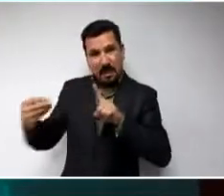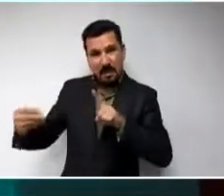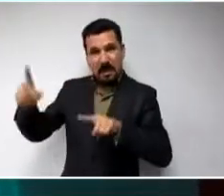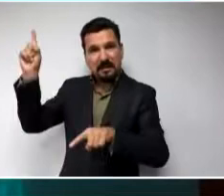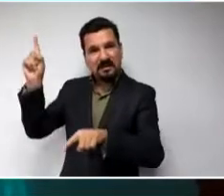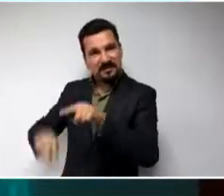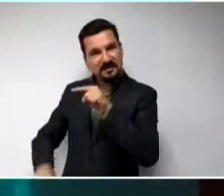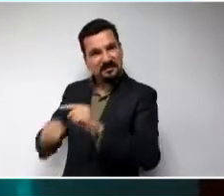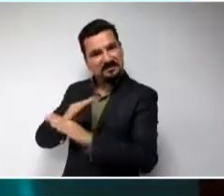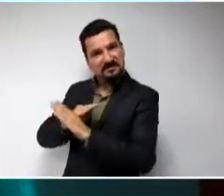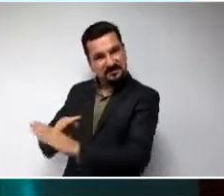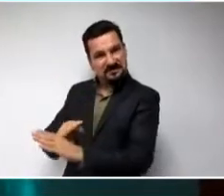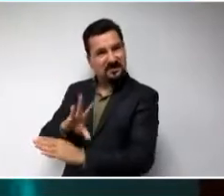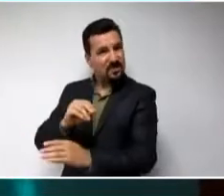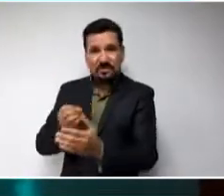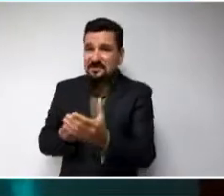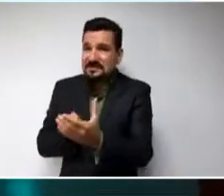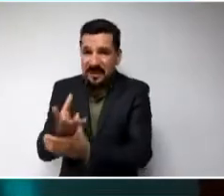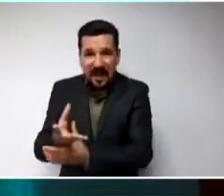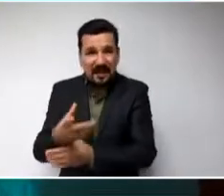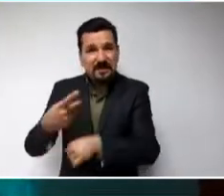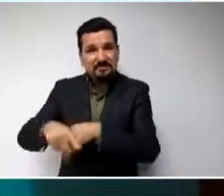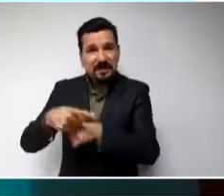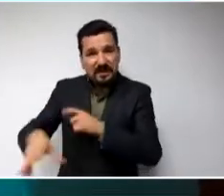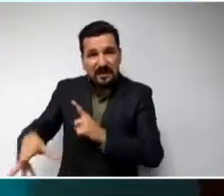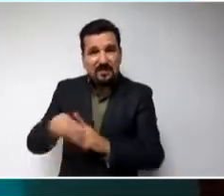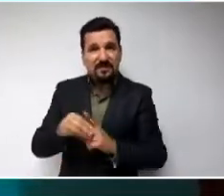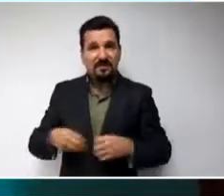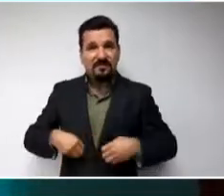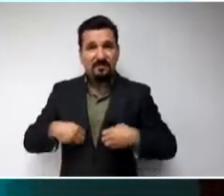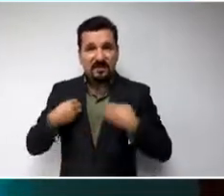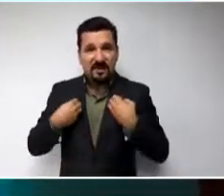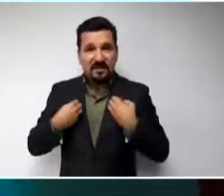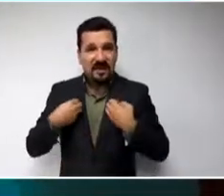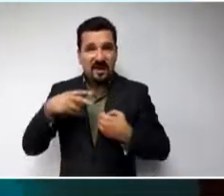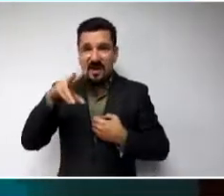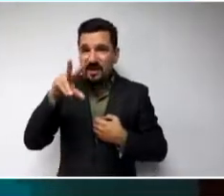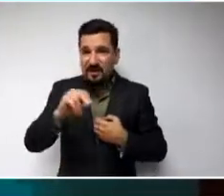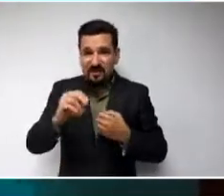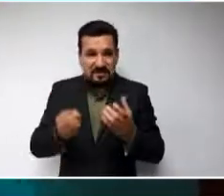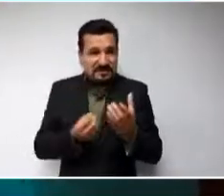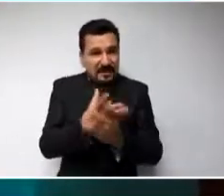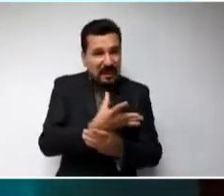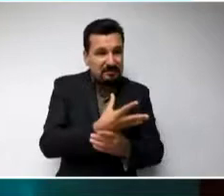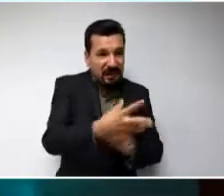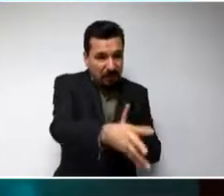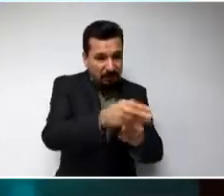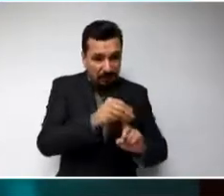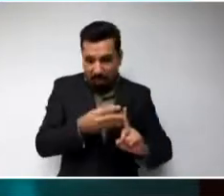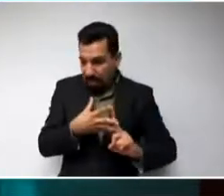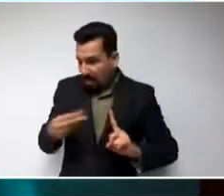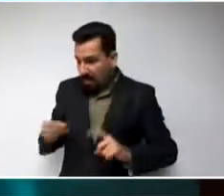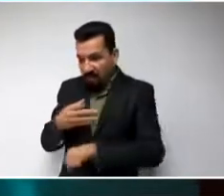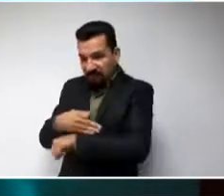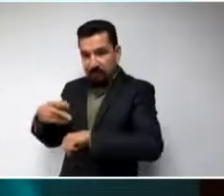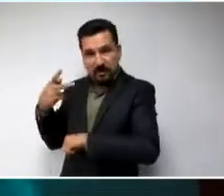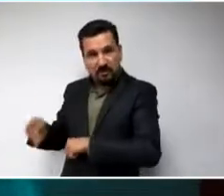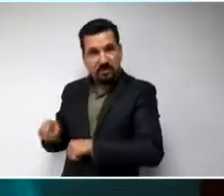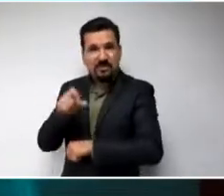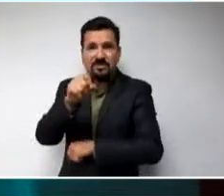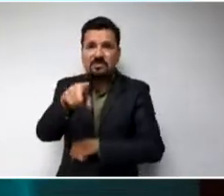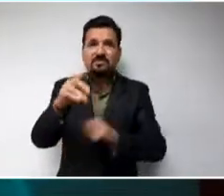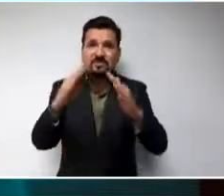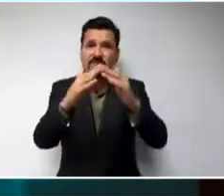salgas arriesgar tu vida no salgas a arriesgar la vida de tu familia quédate en